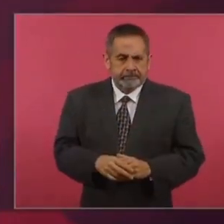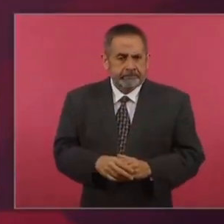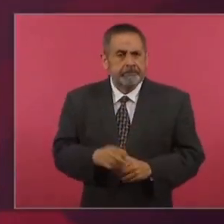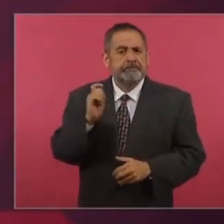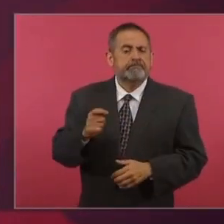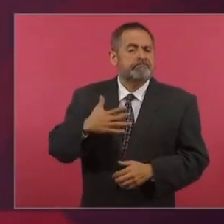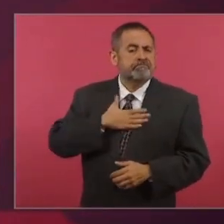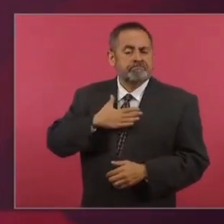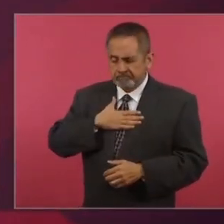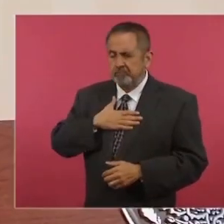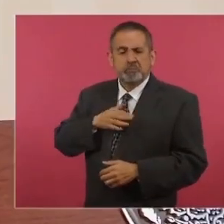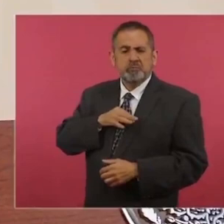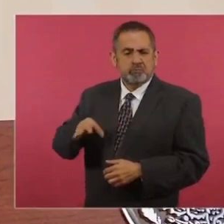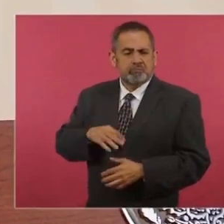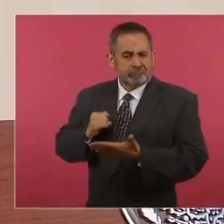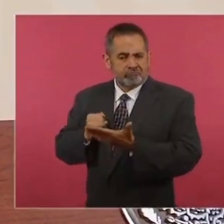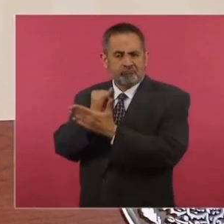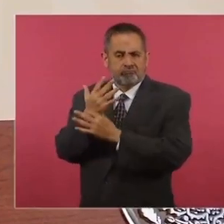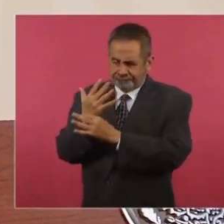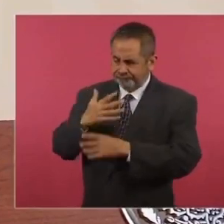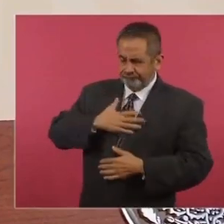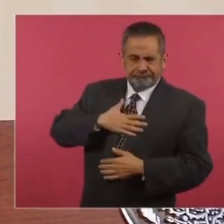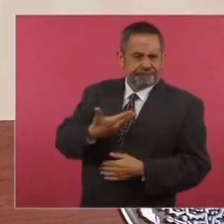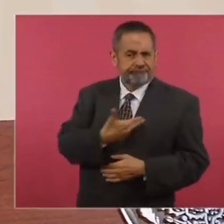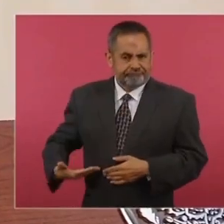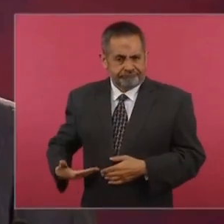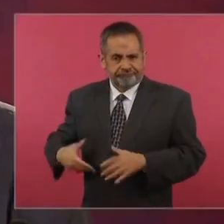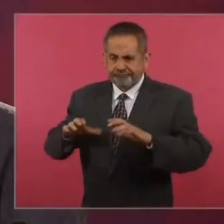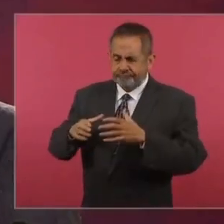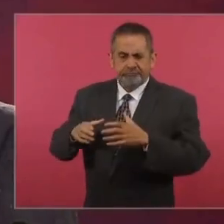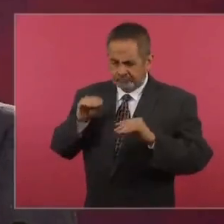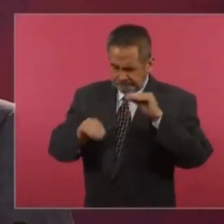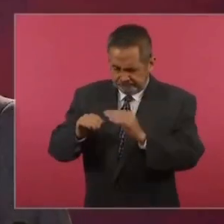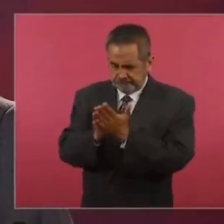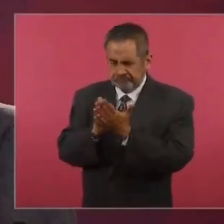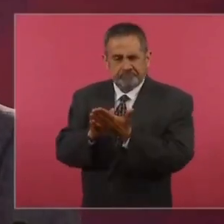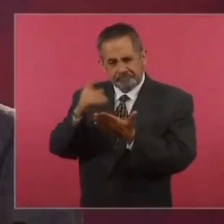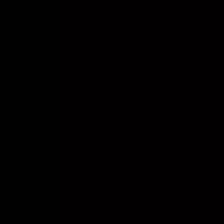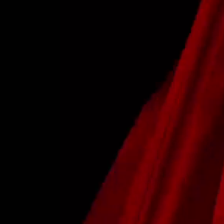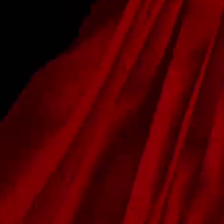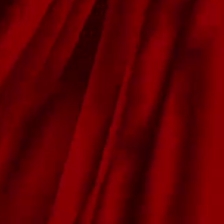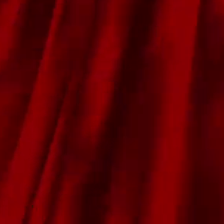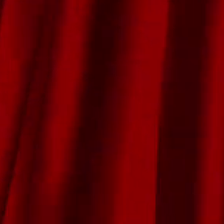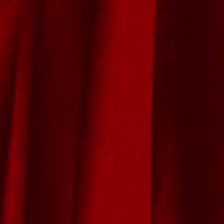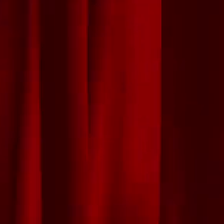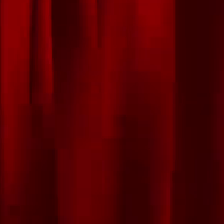del Ejecutivo lo de la elaboración de los libros de texto.